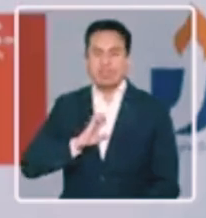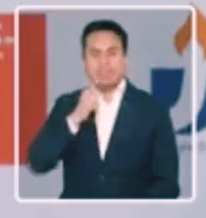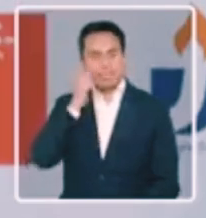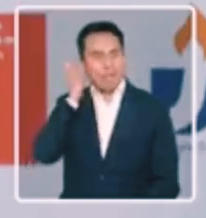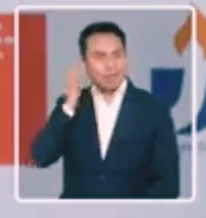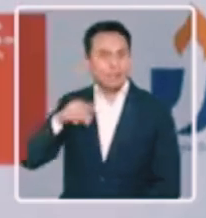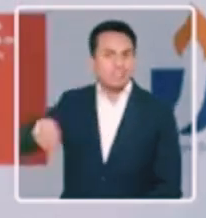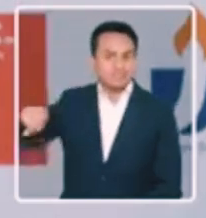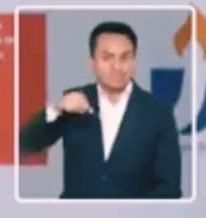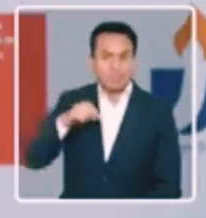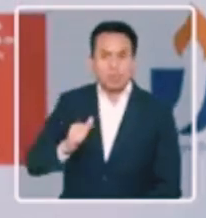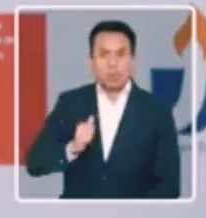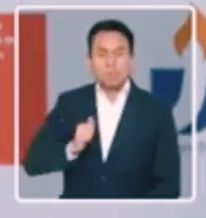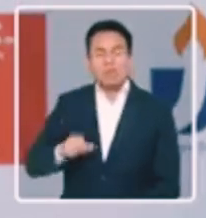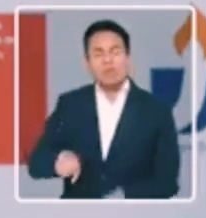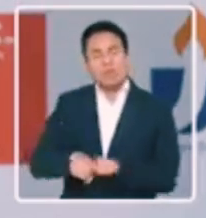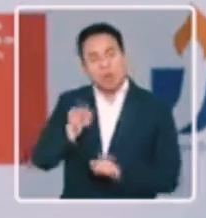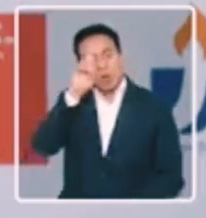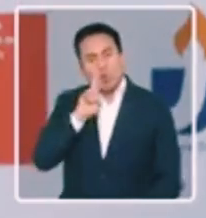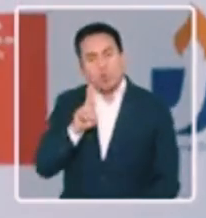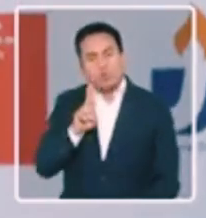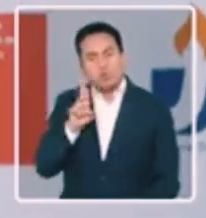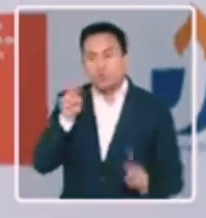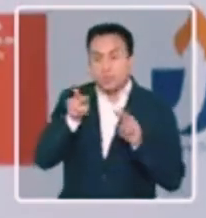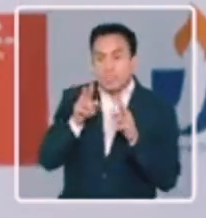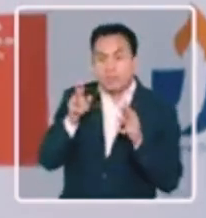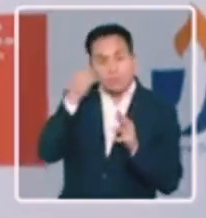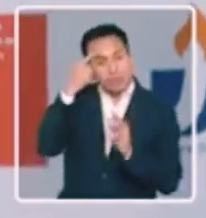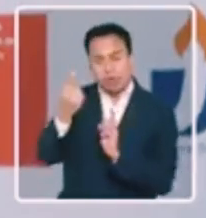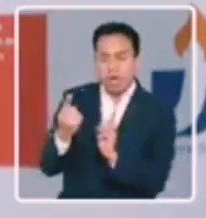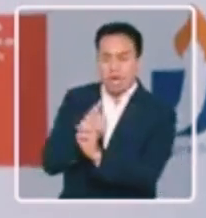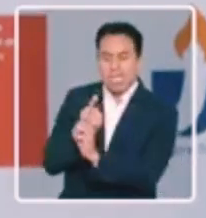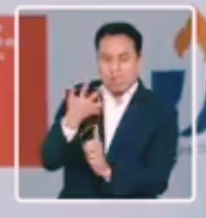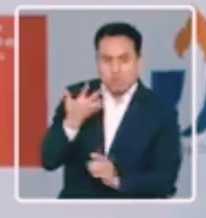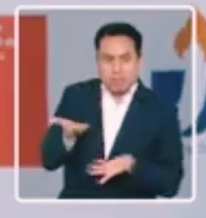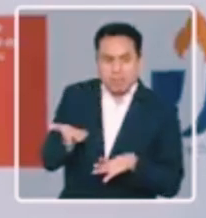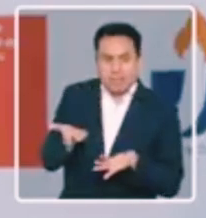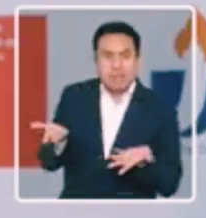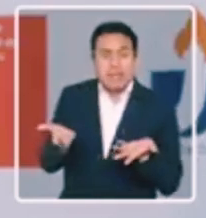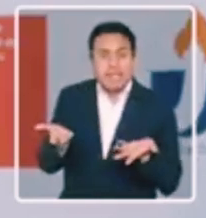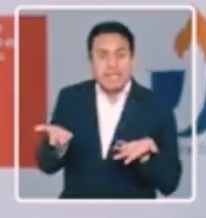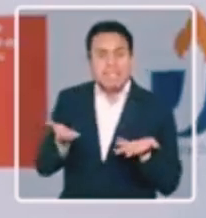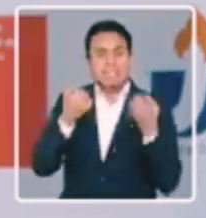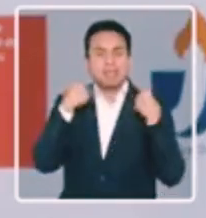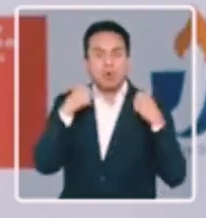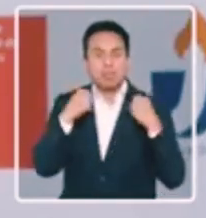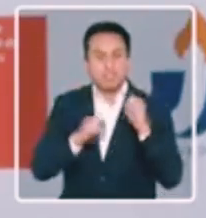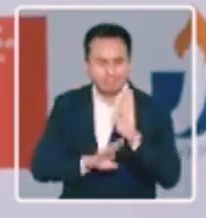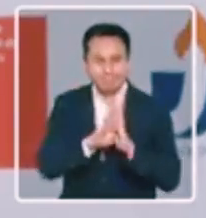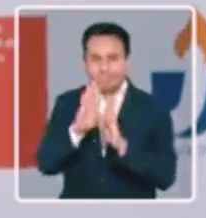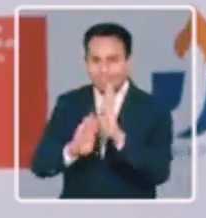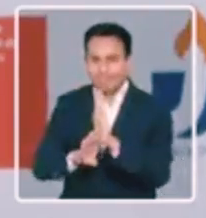entrenadoras que cumplen un rol quizás más invisible pero que son fundamentales para que en el deporte salgan